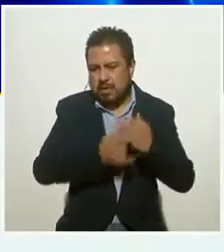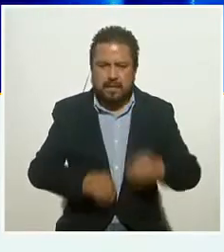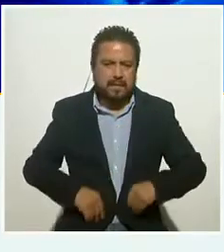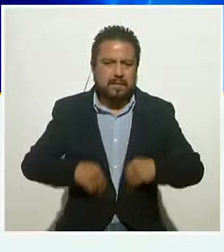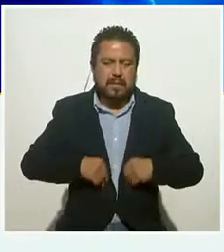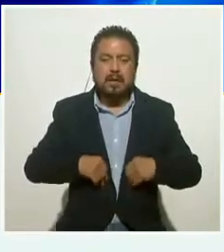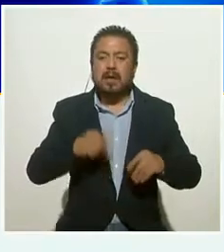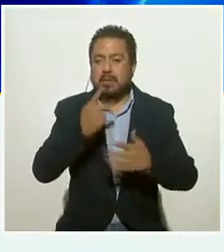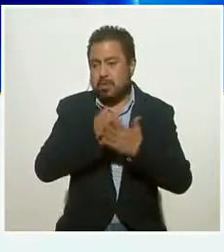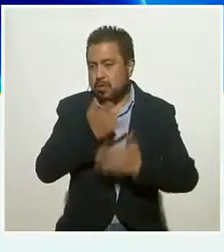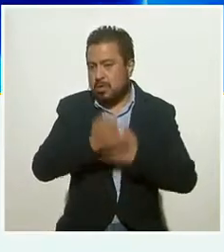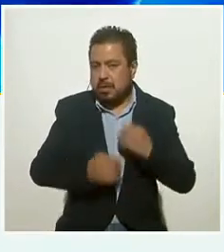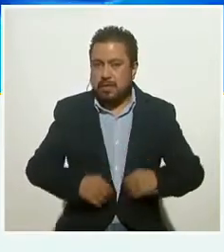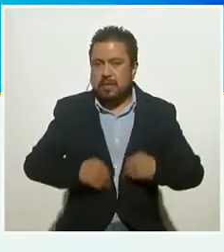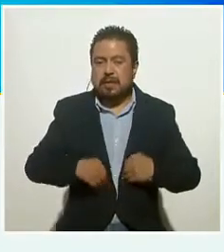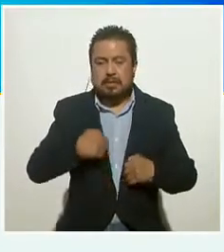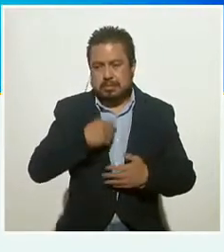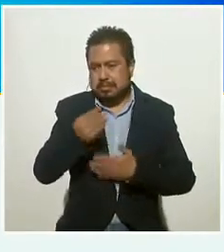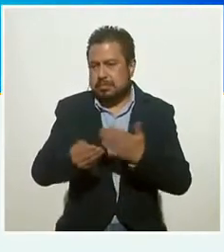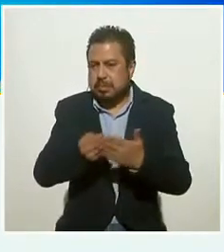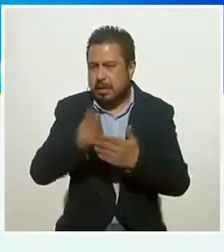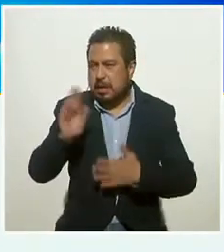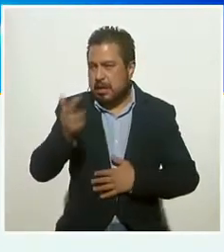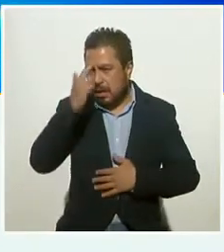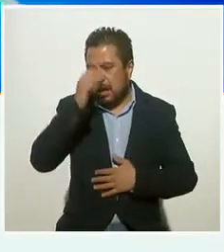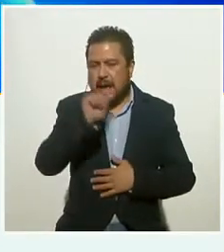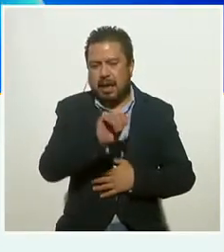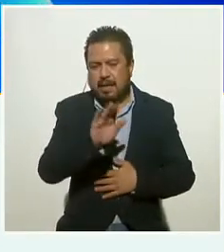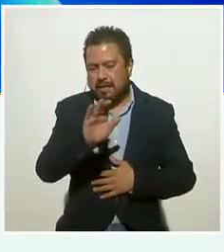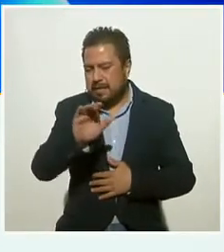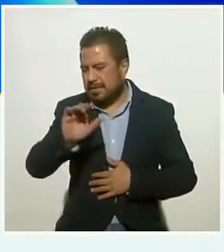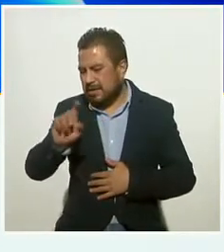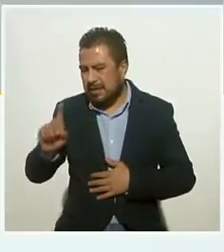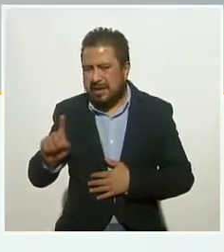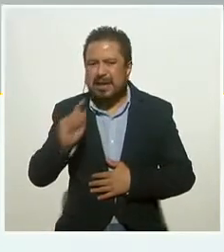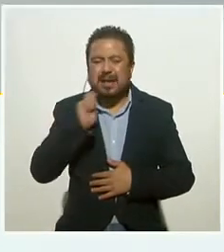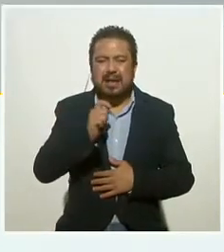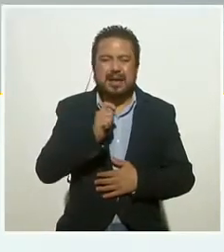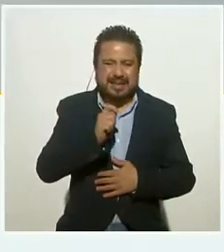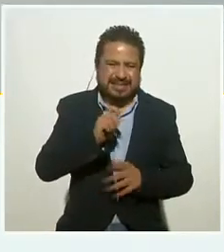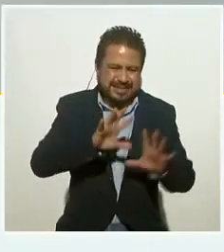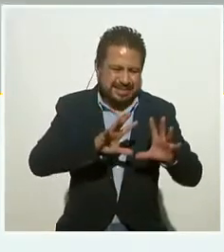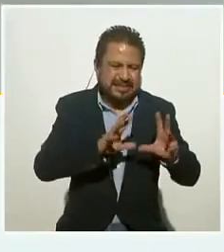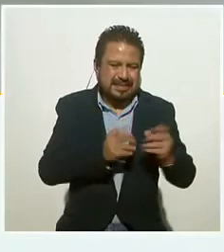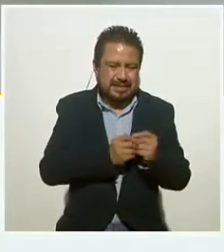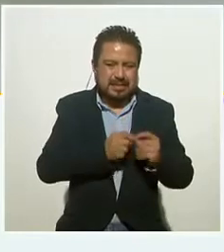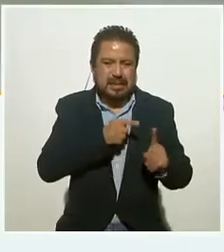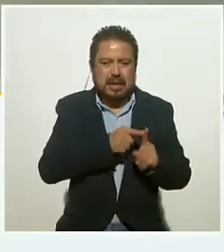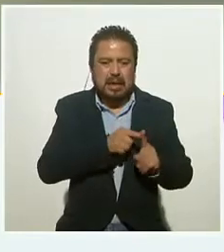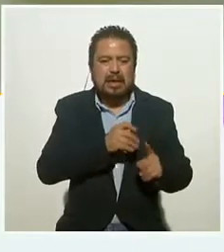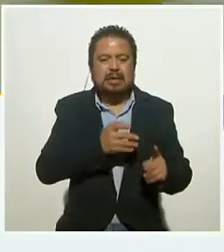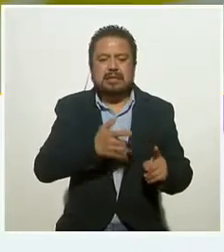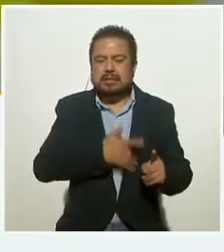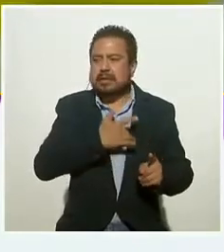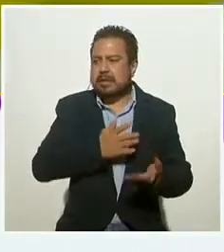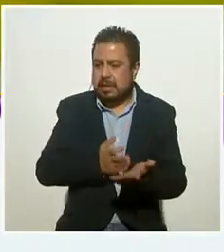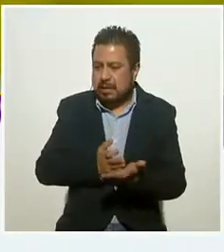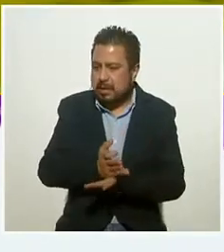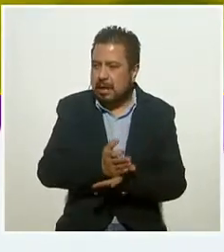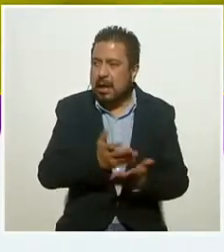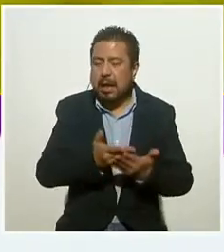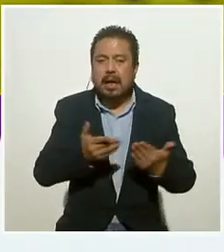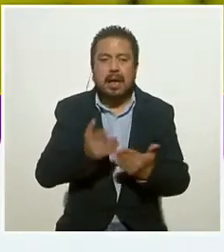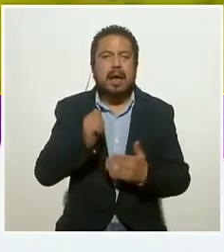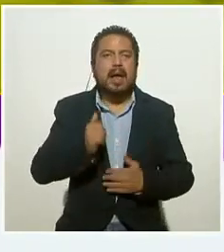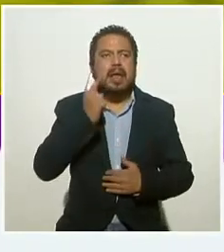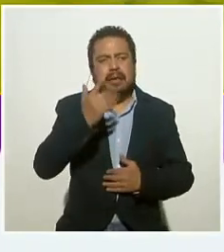vida yo lo pondría como, si recordamos estos ABCDs, ¿verdad? Atención, bondad, claridad y dirección, sería en el sentido de dirección. Entonces, algo